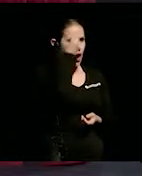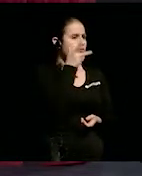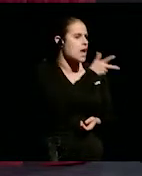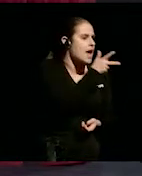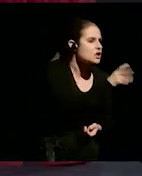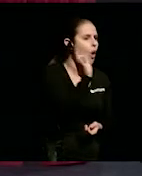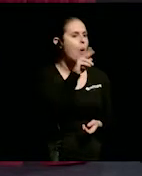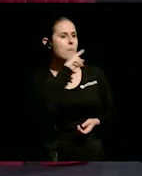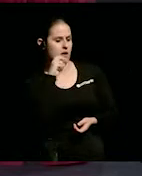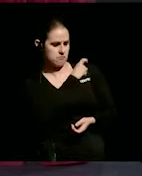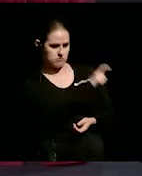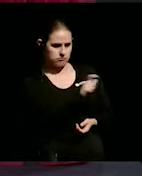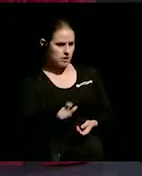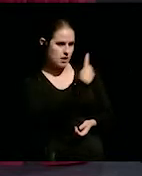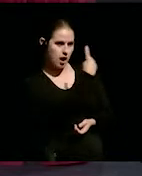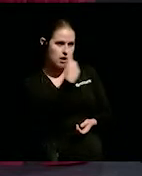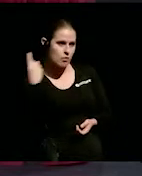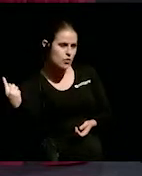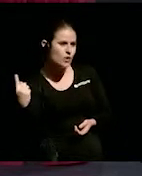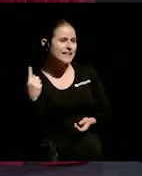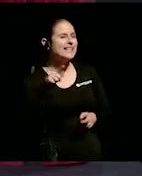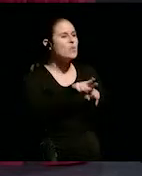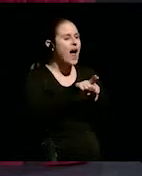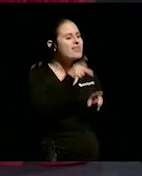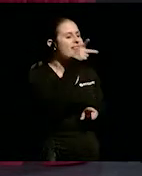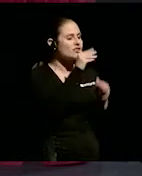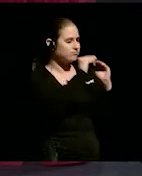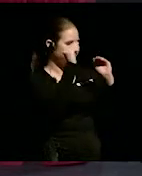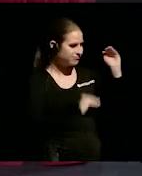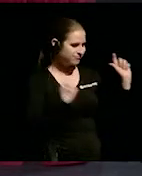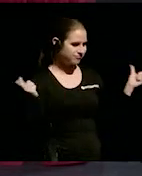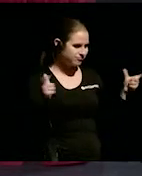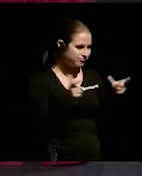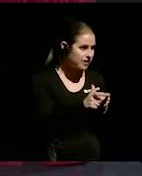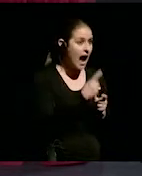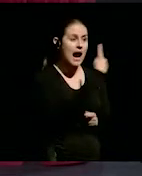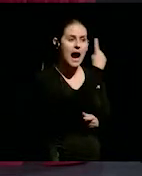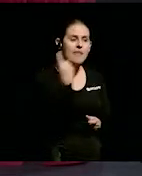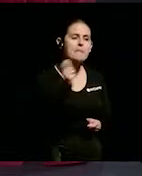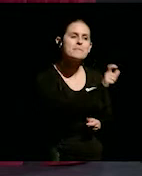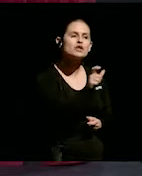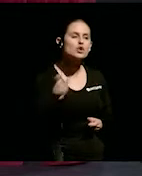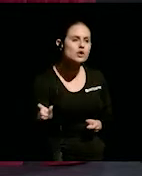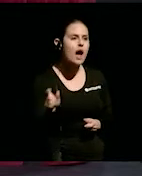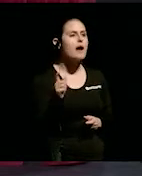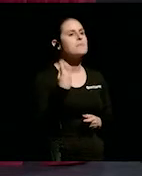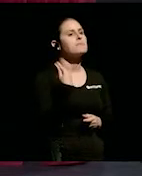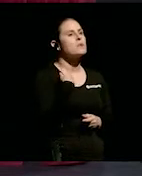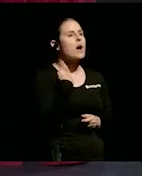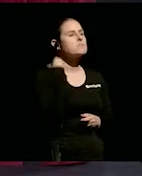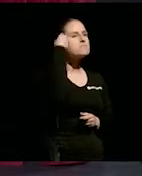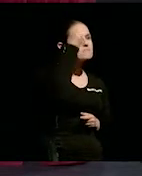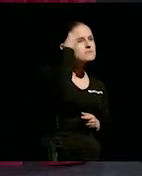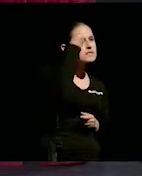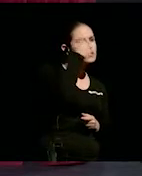las personas han sido disminuidos. Así que queremos entender lo que cada persona, cada gente piensa de sí misma.